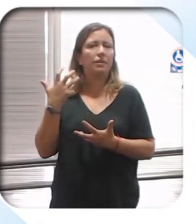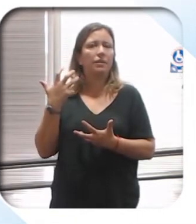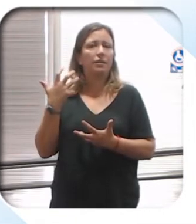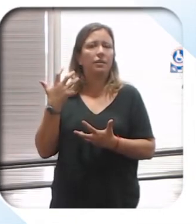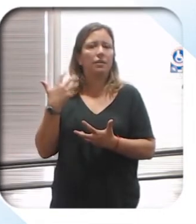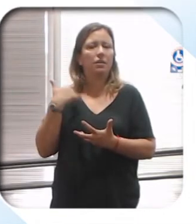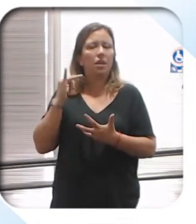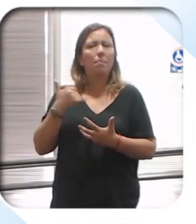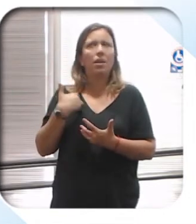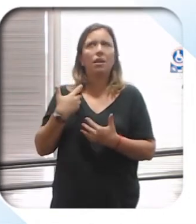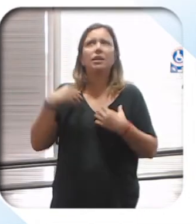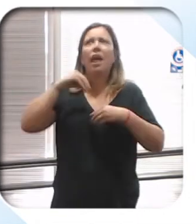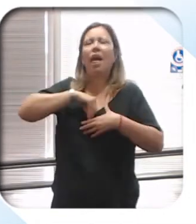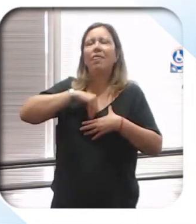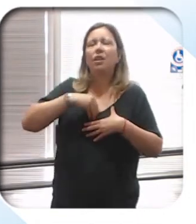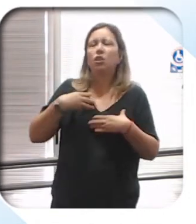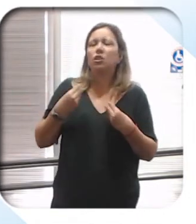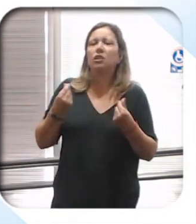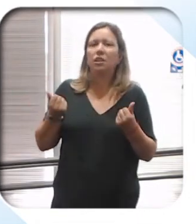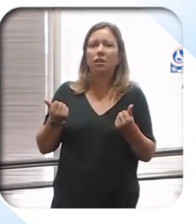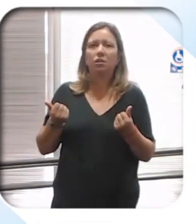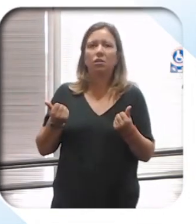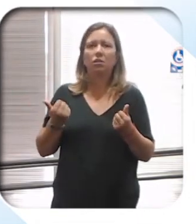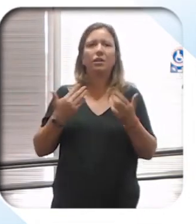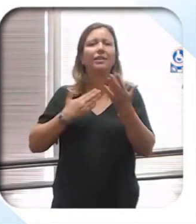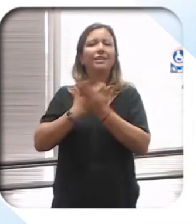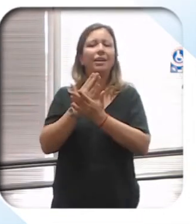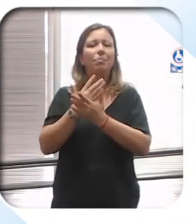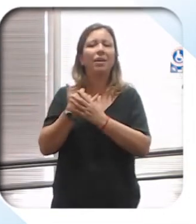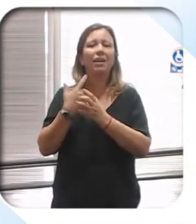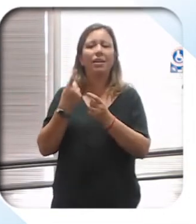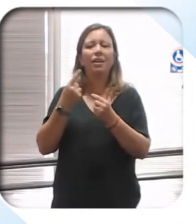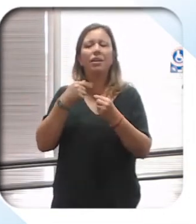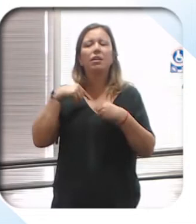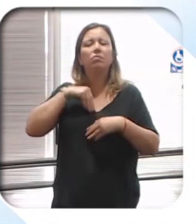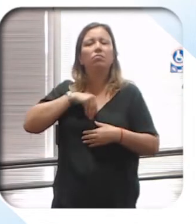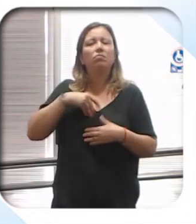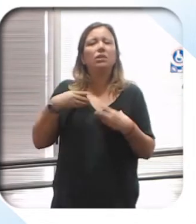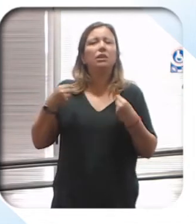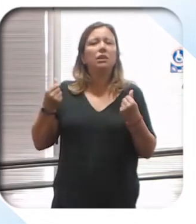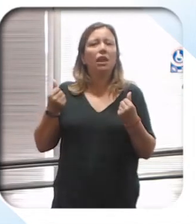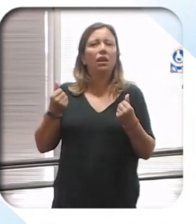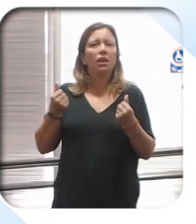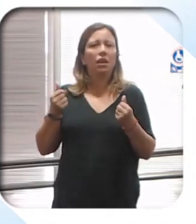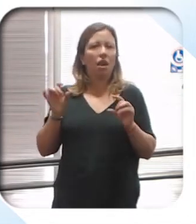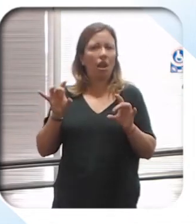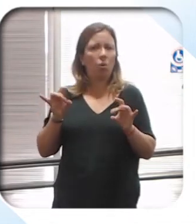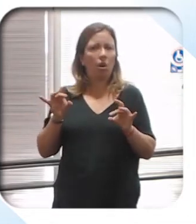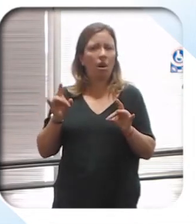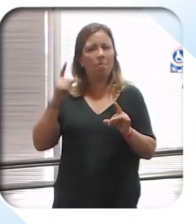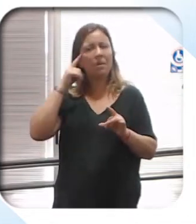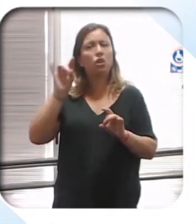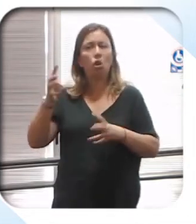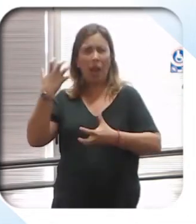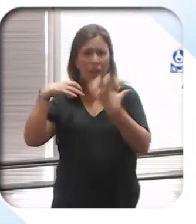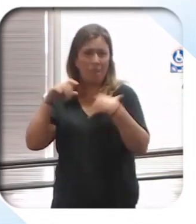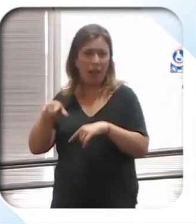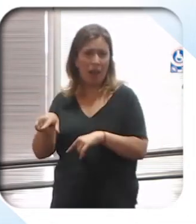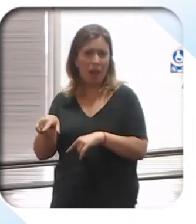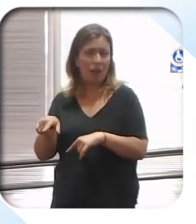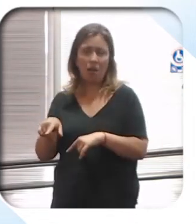e instintiva. Yo siempre hago esta distinción porque instintivo solamente son los animales.